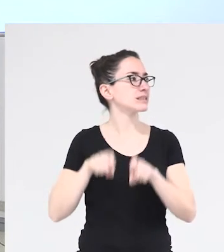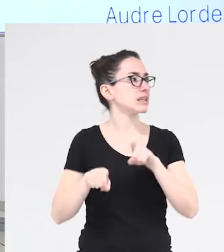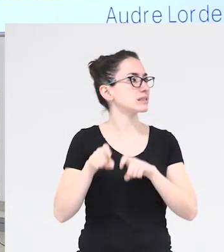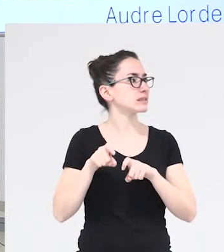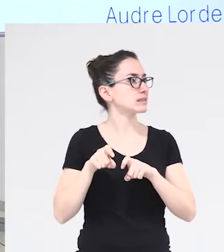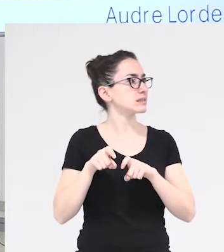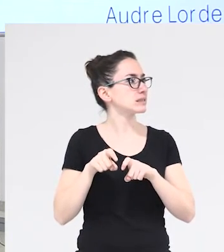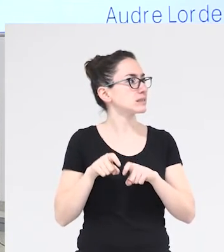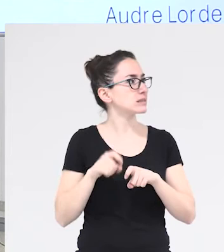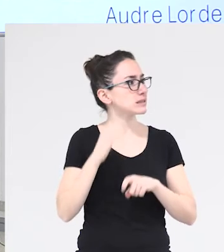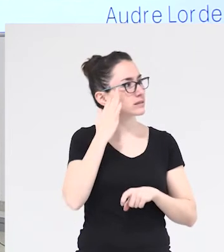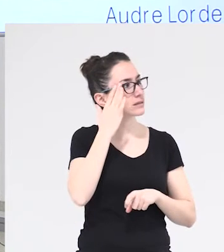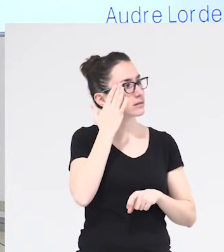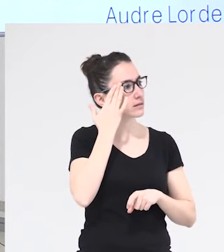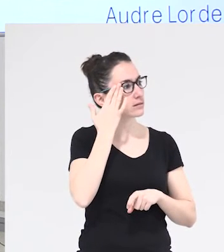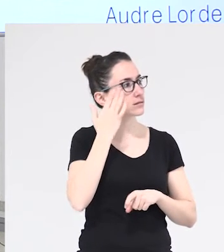Vamos a dejarles ahí.